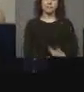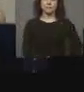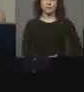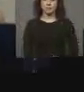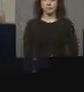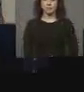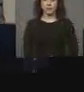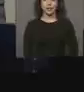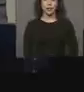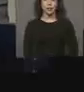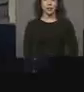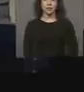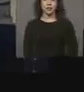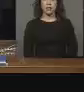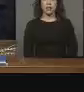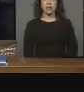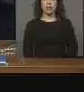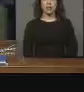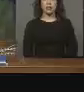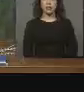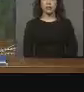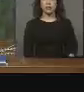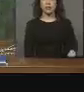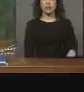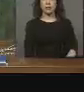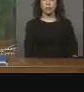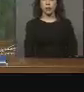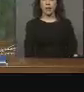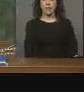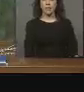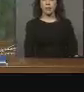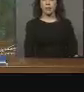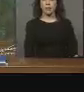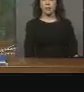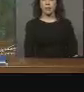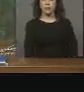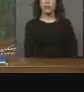Gracias, diputado. Le ofrezco la palabra al diputado señor